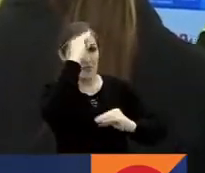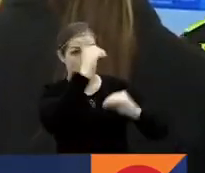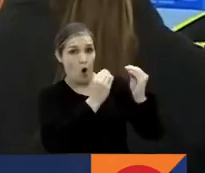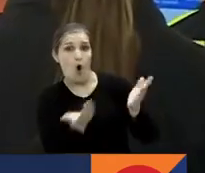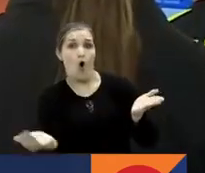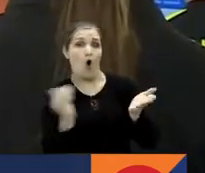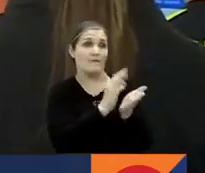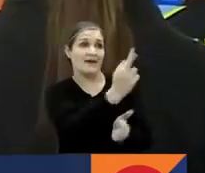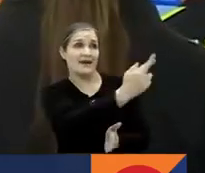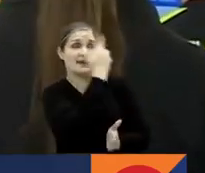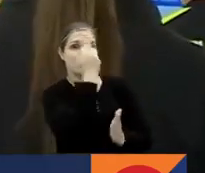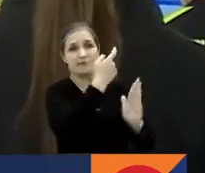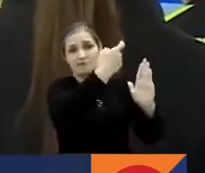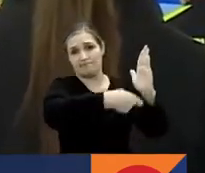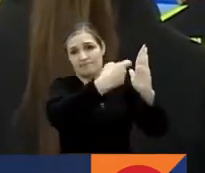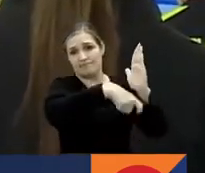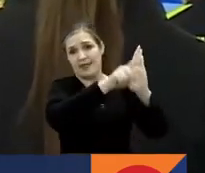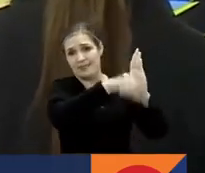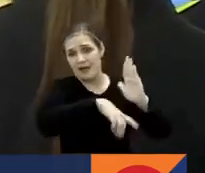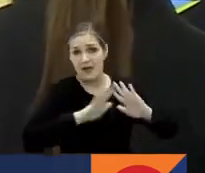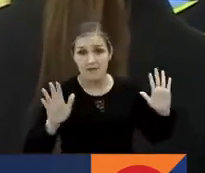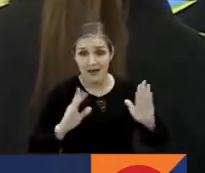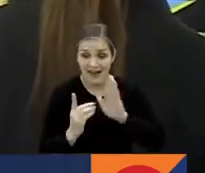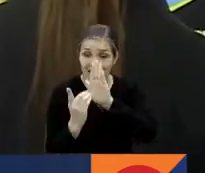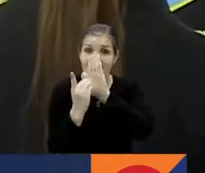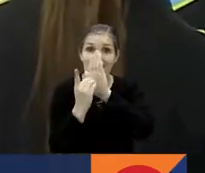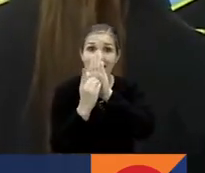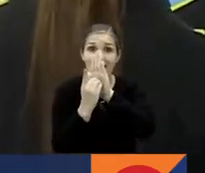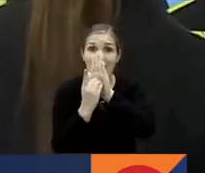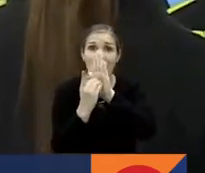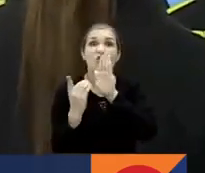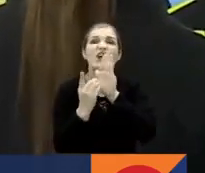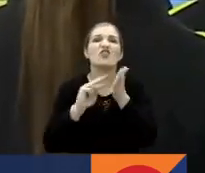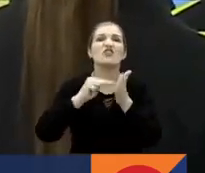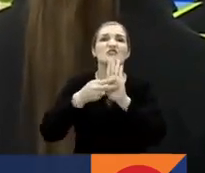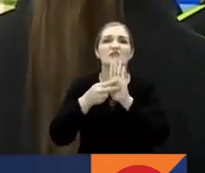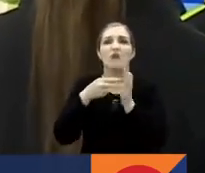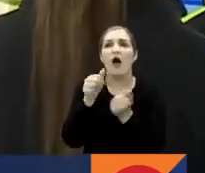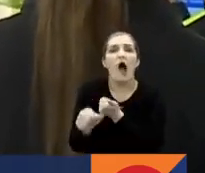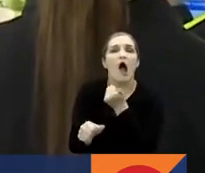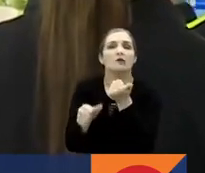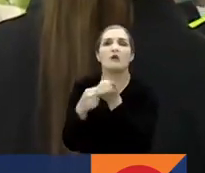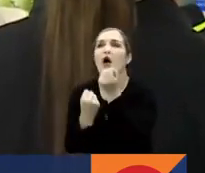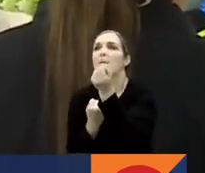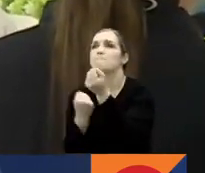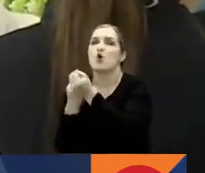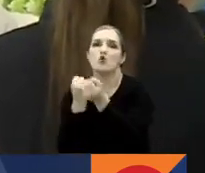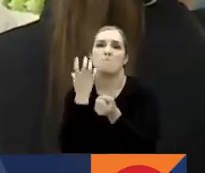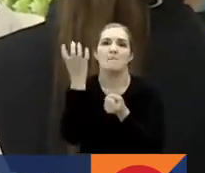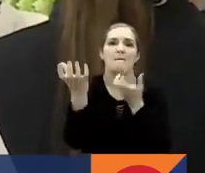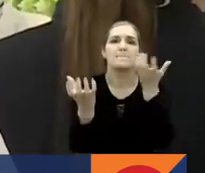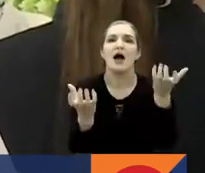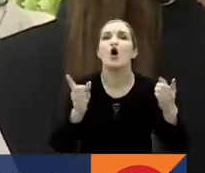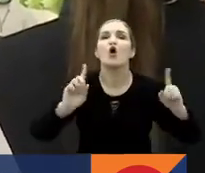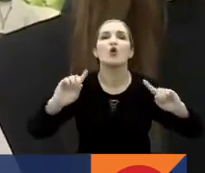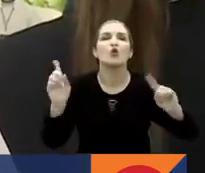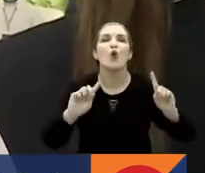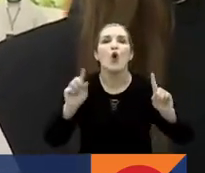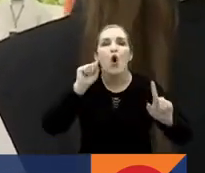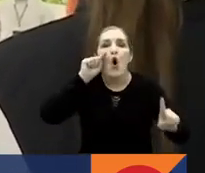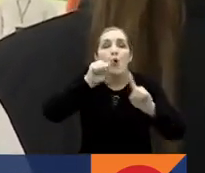corresponde y la hacemos primero porque el decreto no es un decreto de asistencia militar. El decreto es para desarrollar una